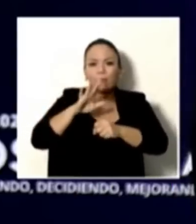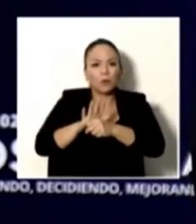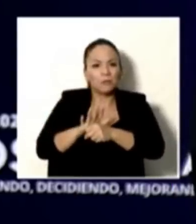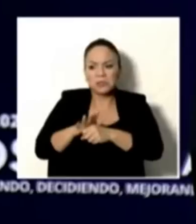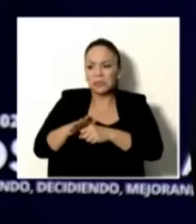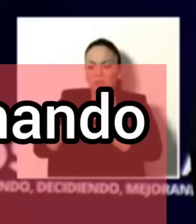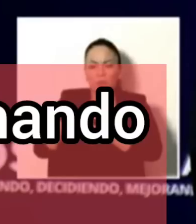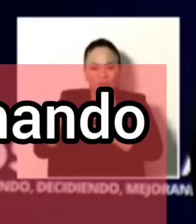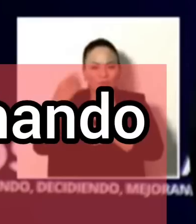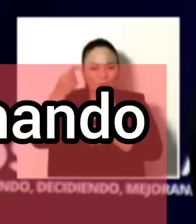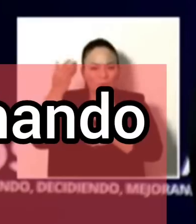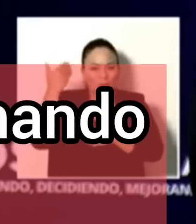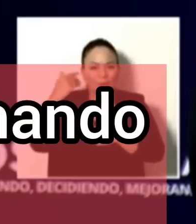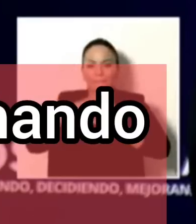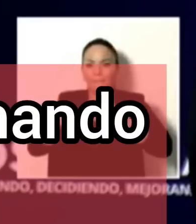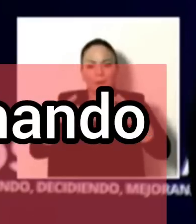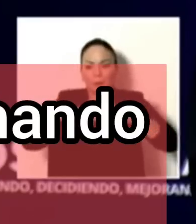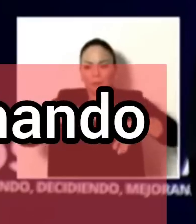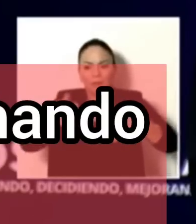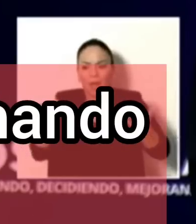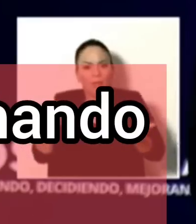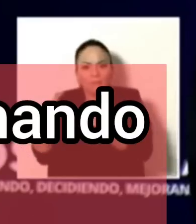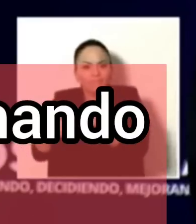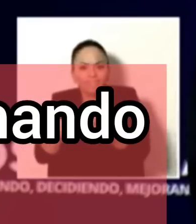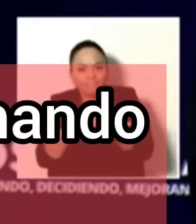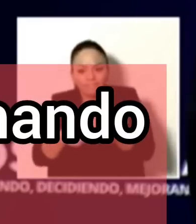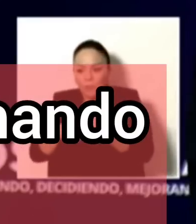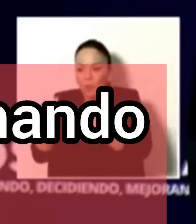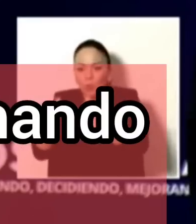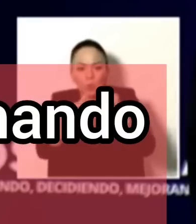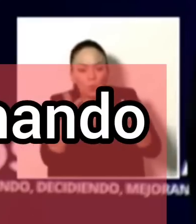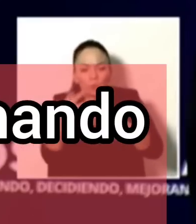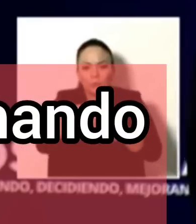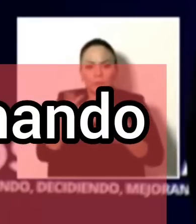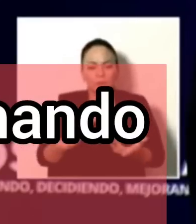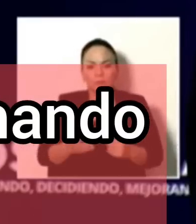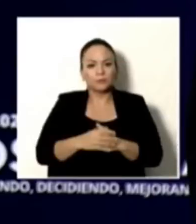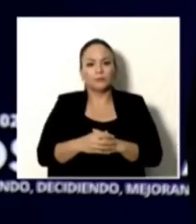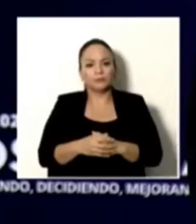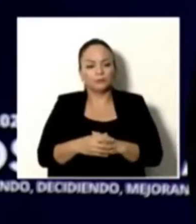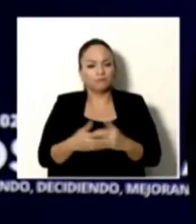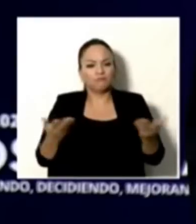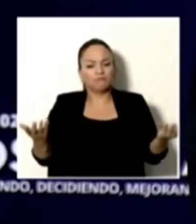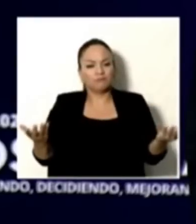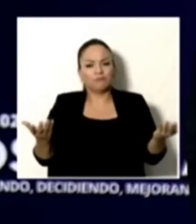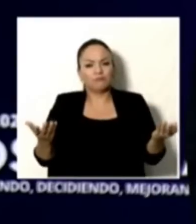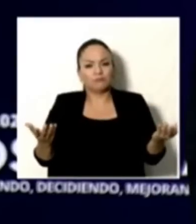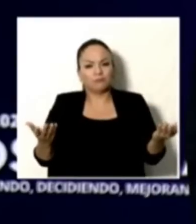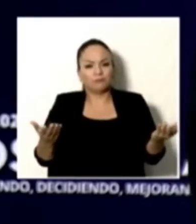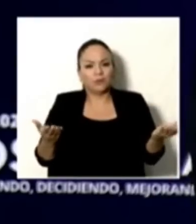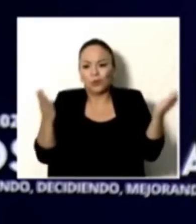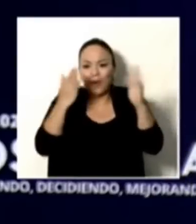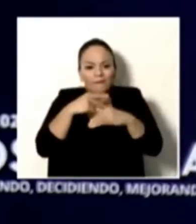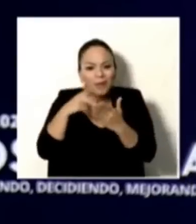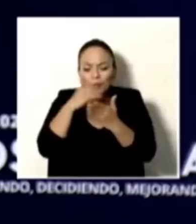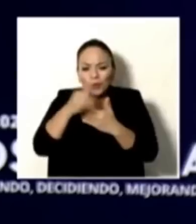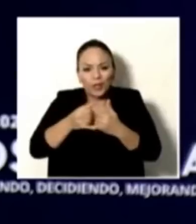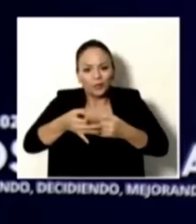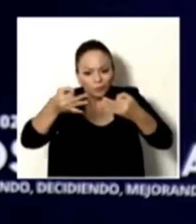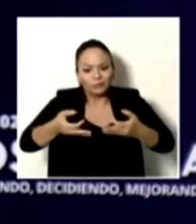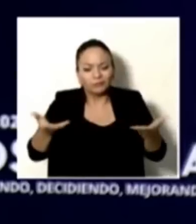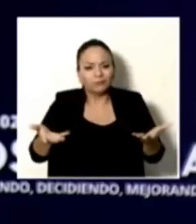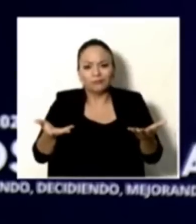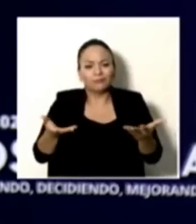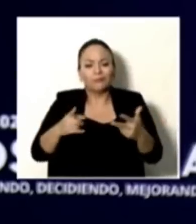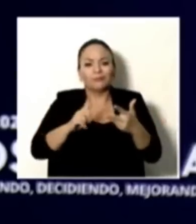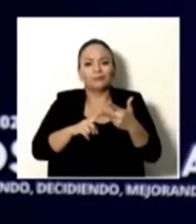con los sectores que se iban a ser involucrados. Lo segundo es que no es cierto que había un proyecto de ley establecido. Y lo tercero es